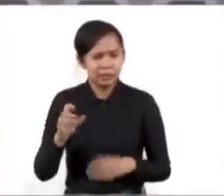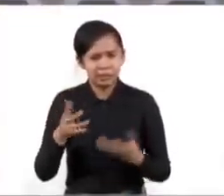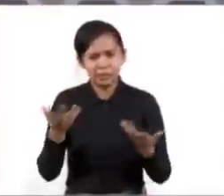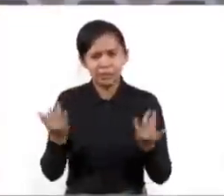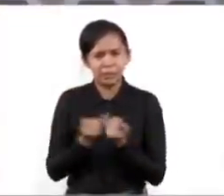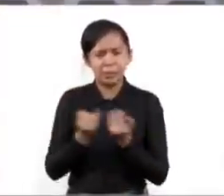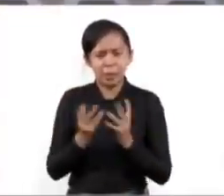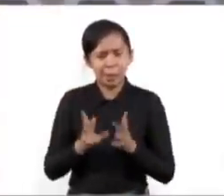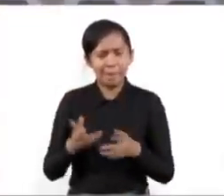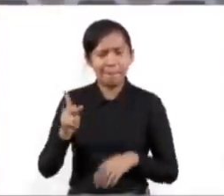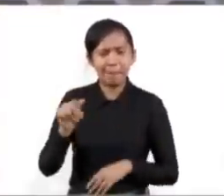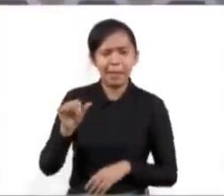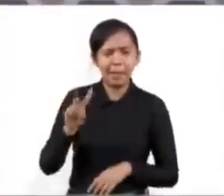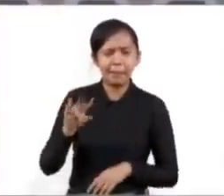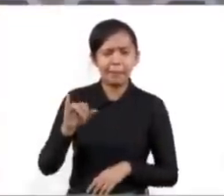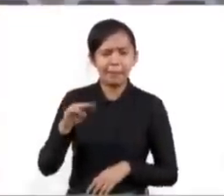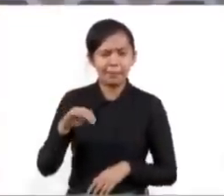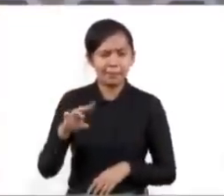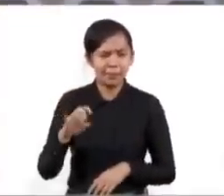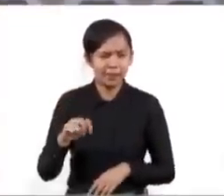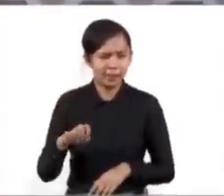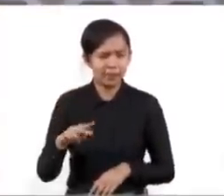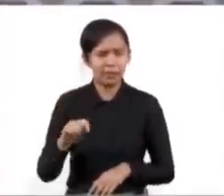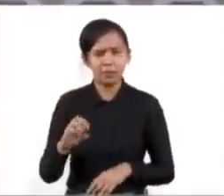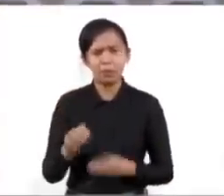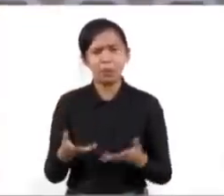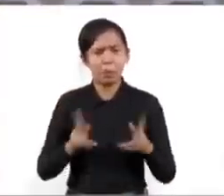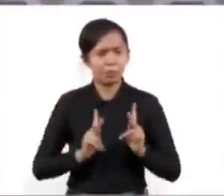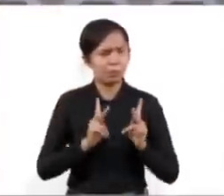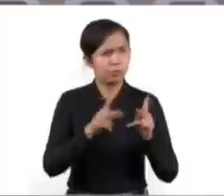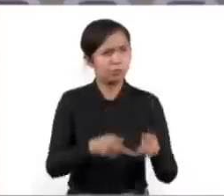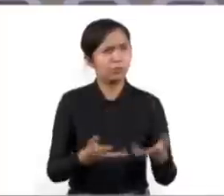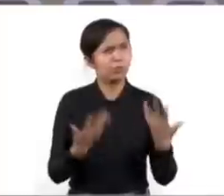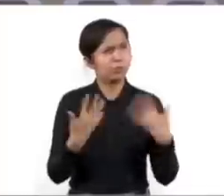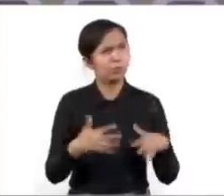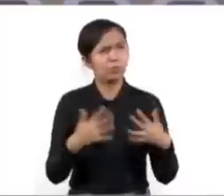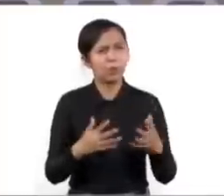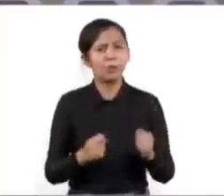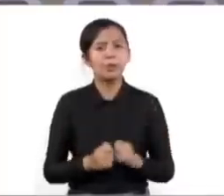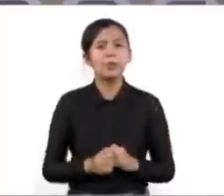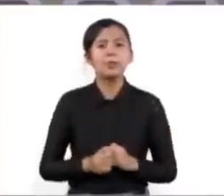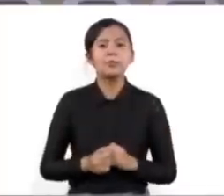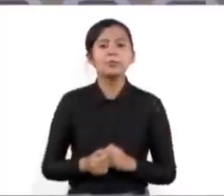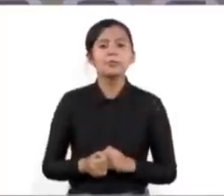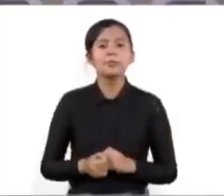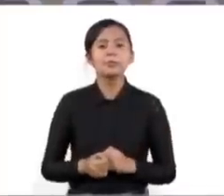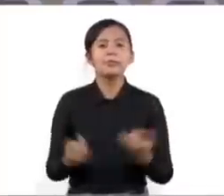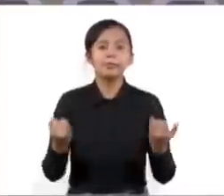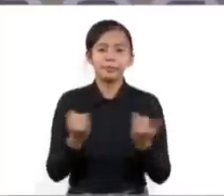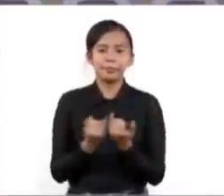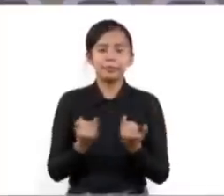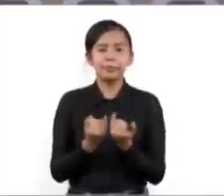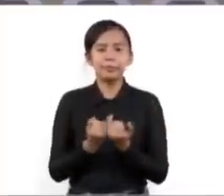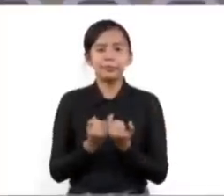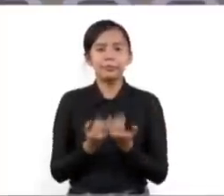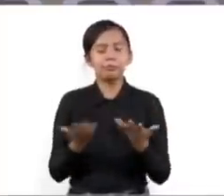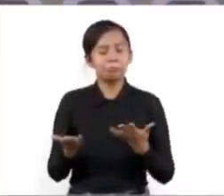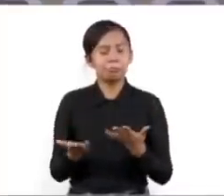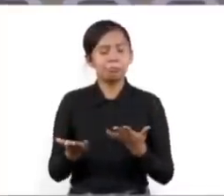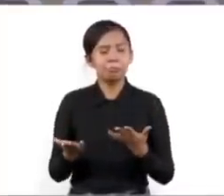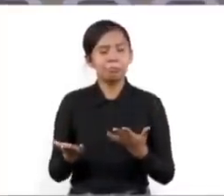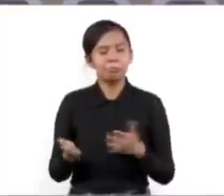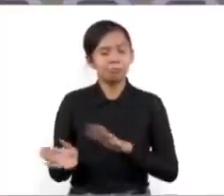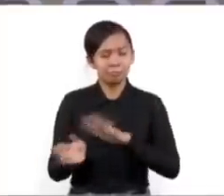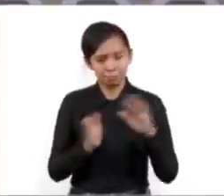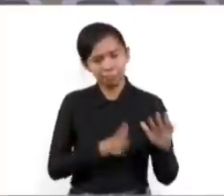el pavimento de concreto hidráulico que tiene el puente tiene 2.400 metros cuadrados y adicionalmente